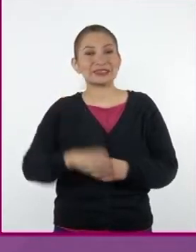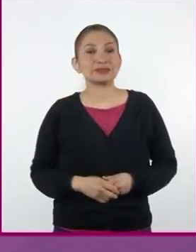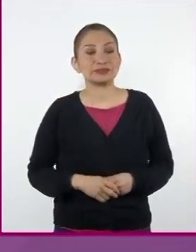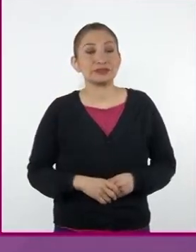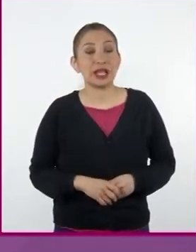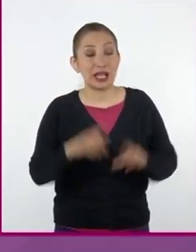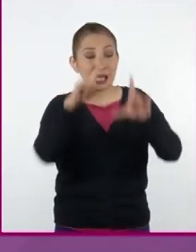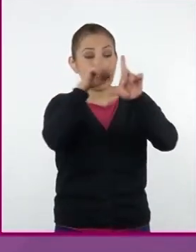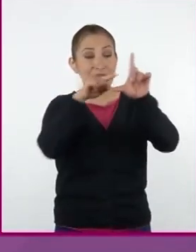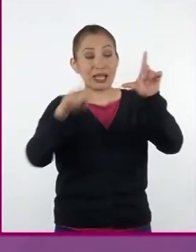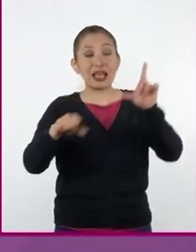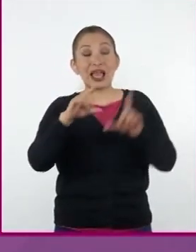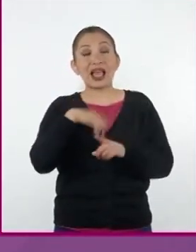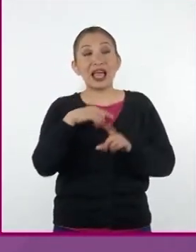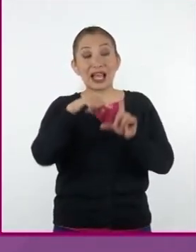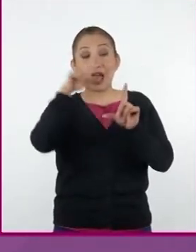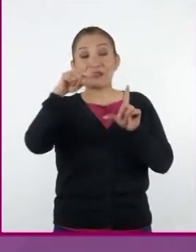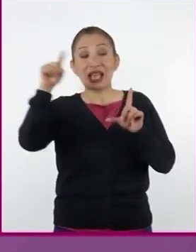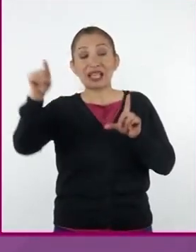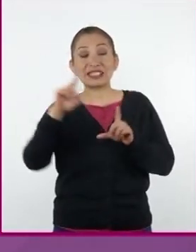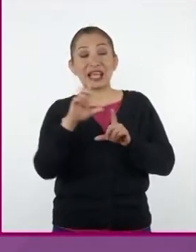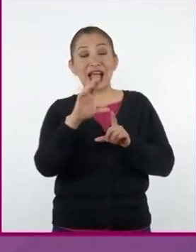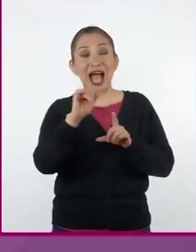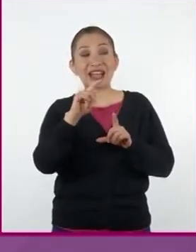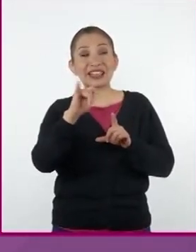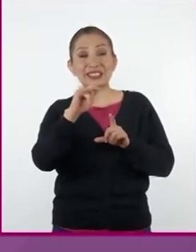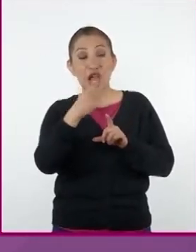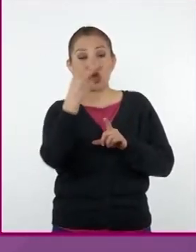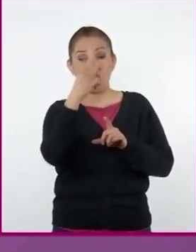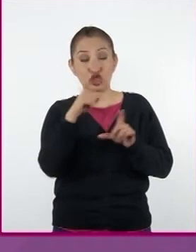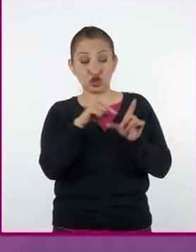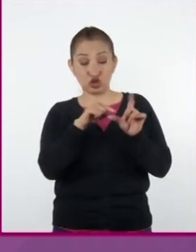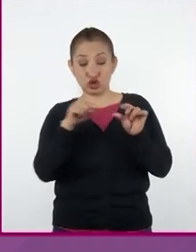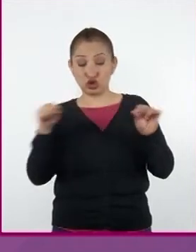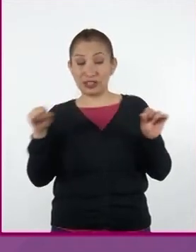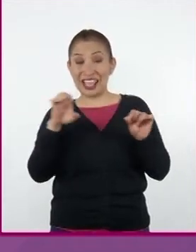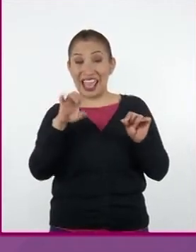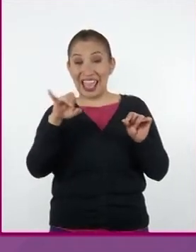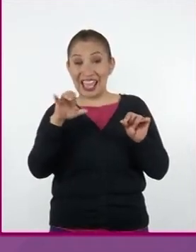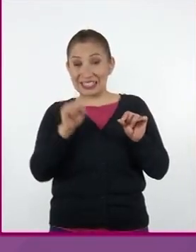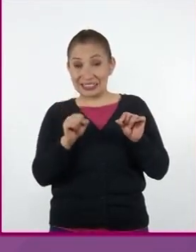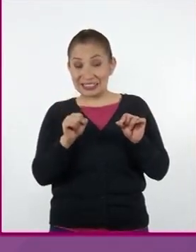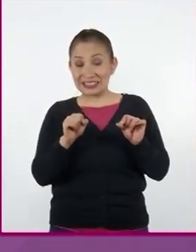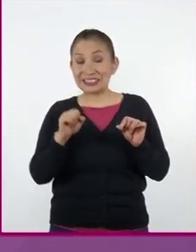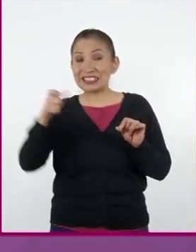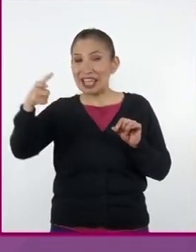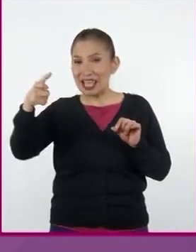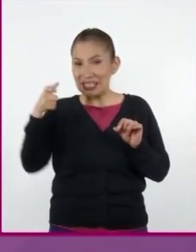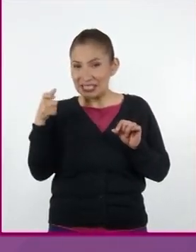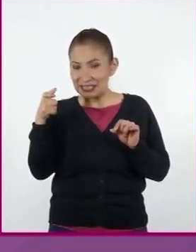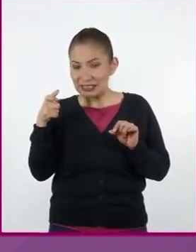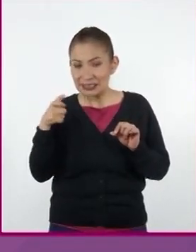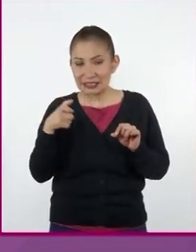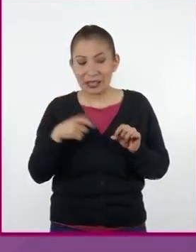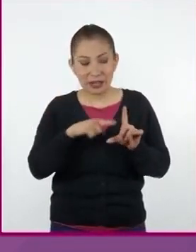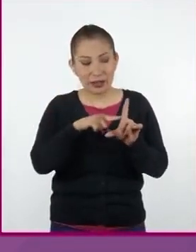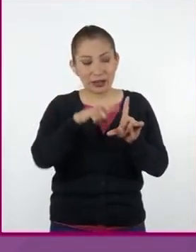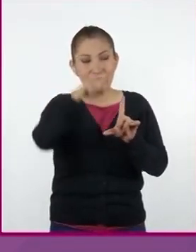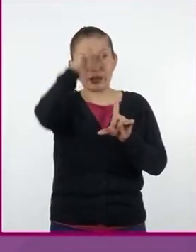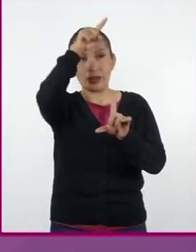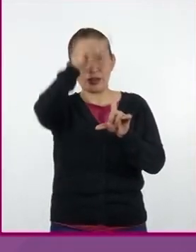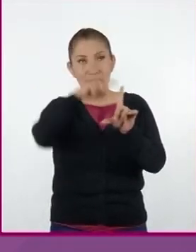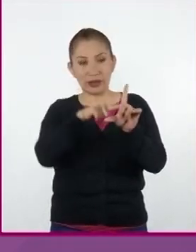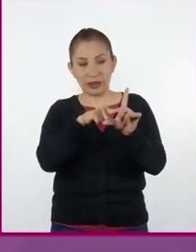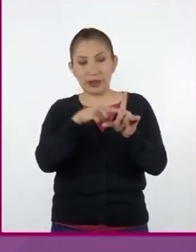Las gráficas cartesianas consisten en dos ejes. Uno horizontal, llamado eje de las X, y otro